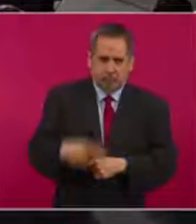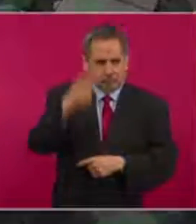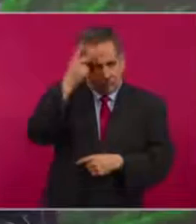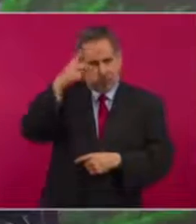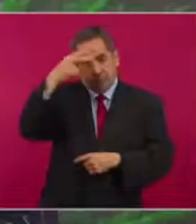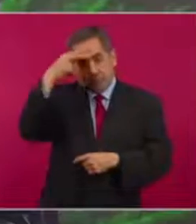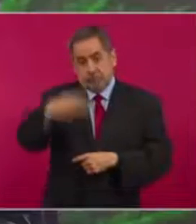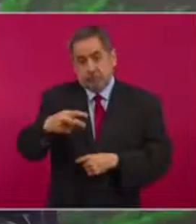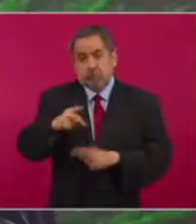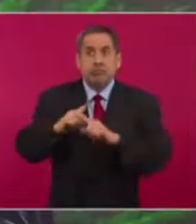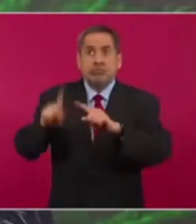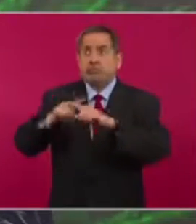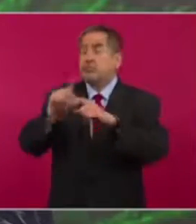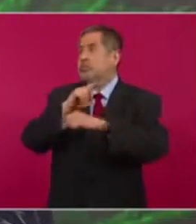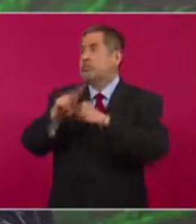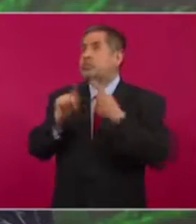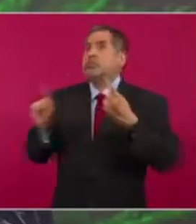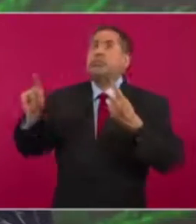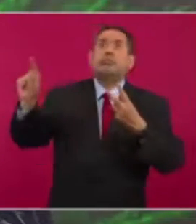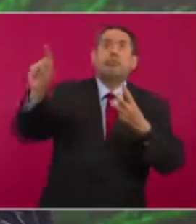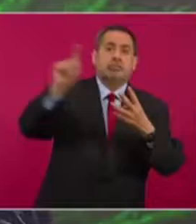en todos los países.